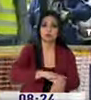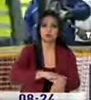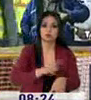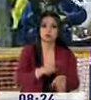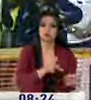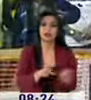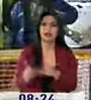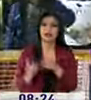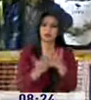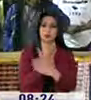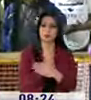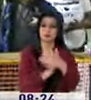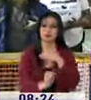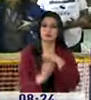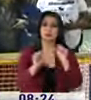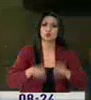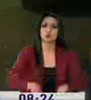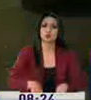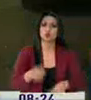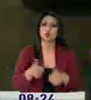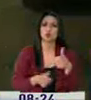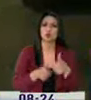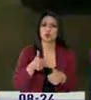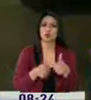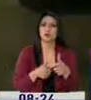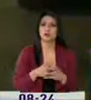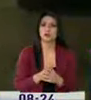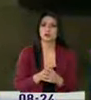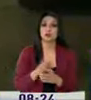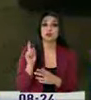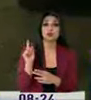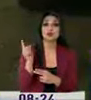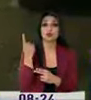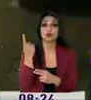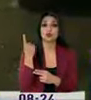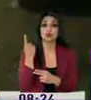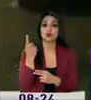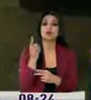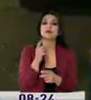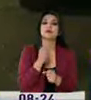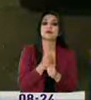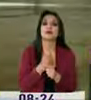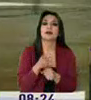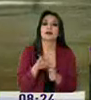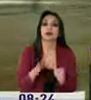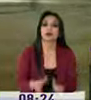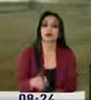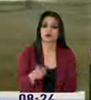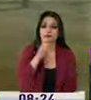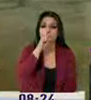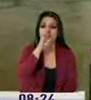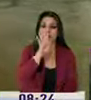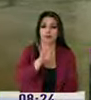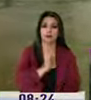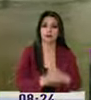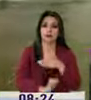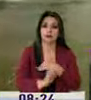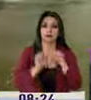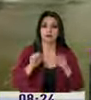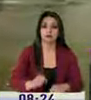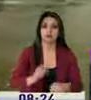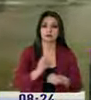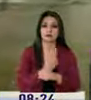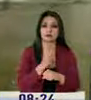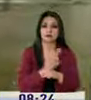contemplaron en este nuevo sistema de transporte son los que ocuparán exclusivamente quienes trabajen en las estaciones del metro. En